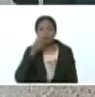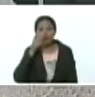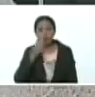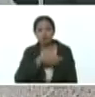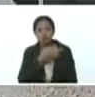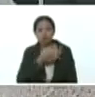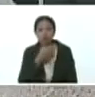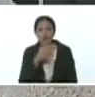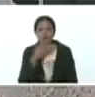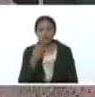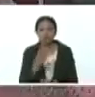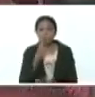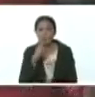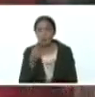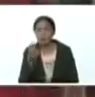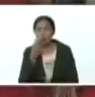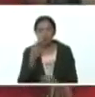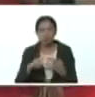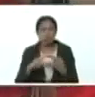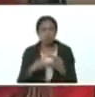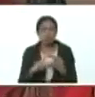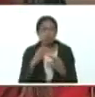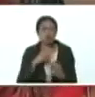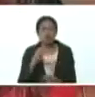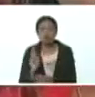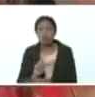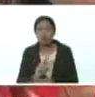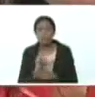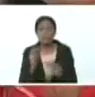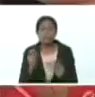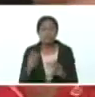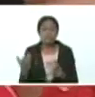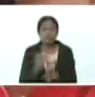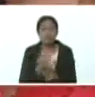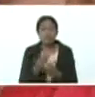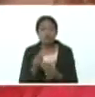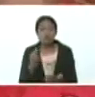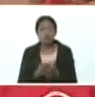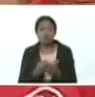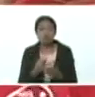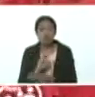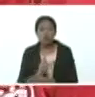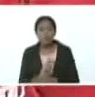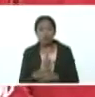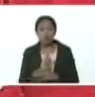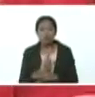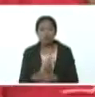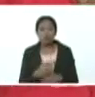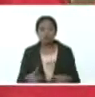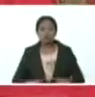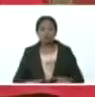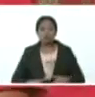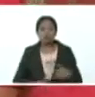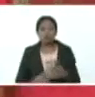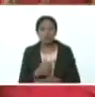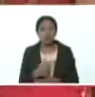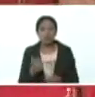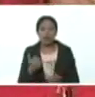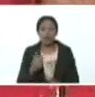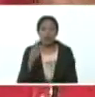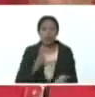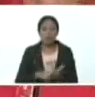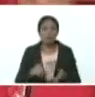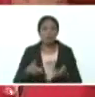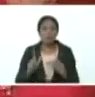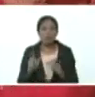sin medicina. Yo rápidamente busqué donde tenía recursos, pariendo, aprobé los